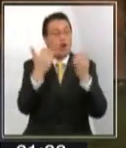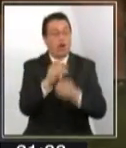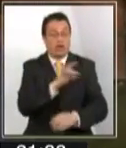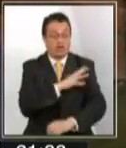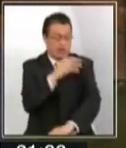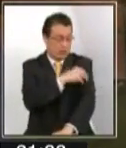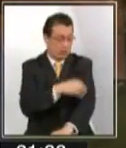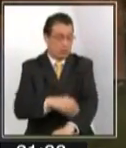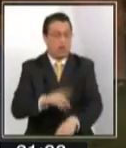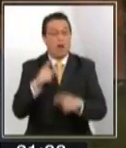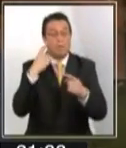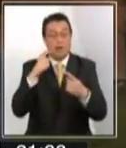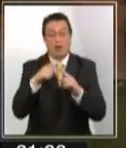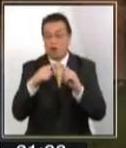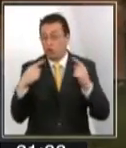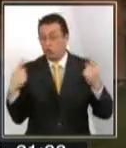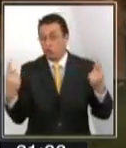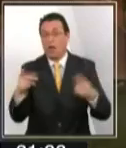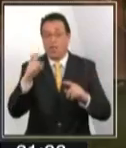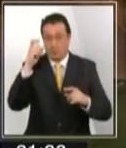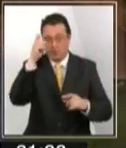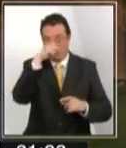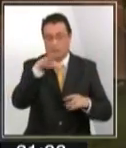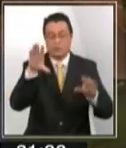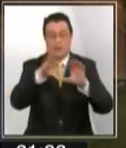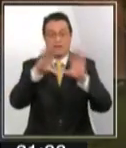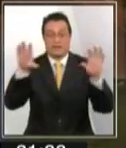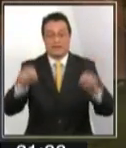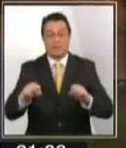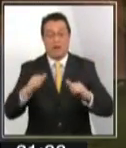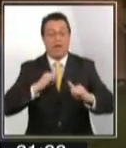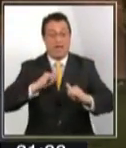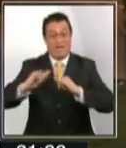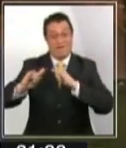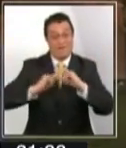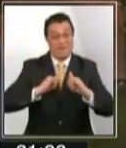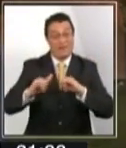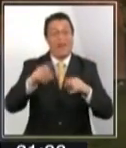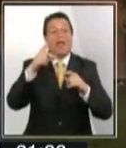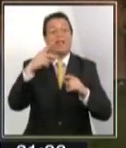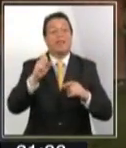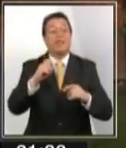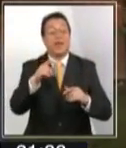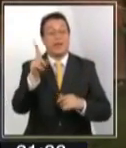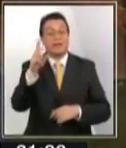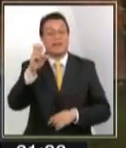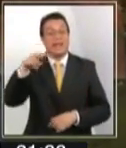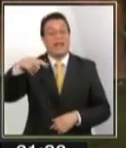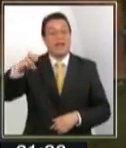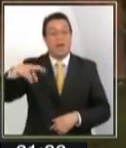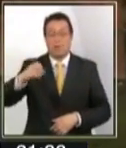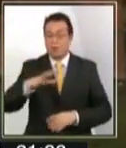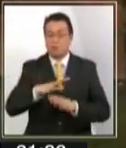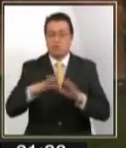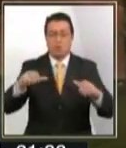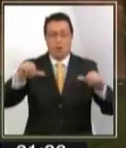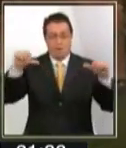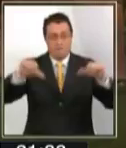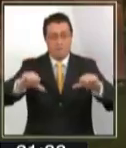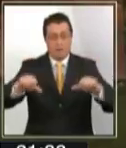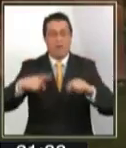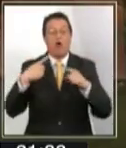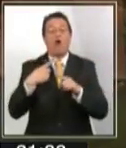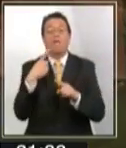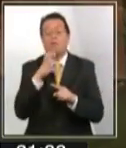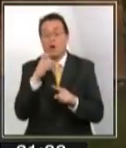entorno institucional era tremendamente complejo. El sistema informático de CENAME es un sistema muy, muy deficiente en ese sentido y tuvimos que recurrir a otros